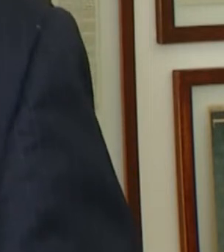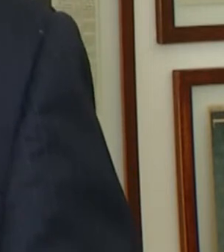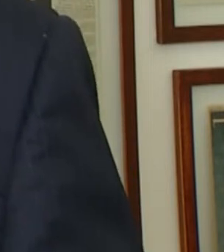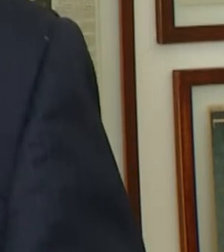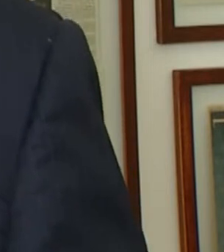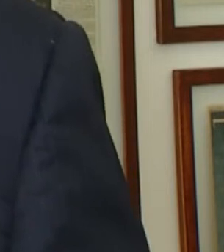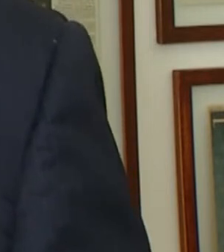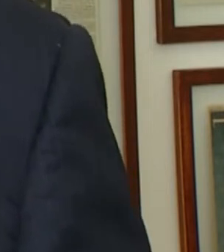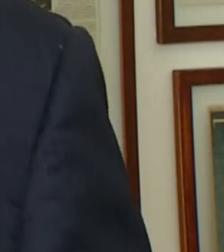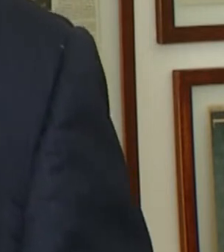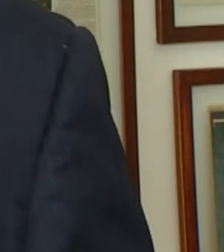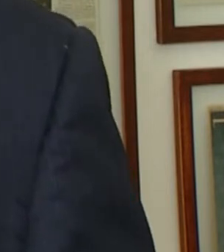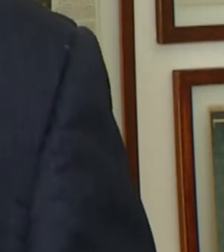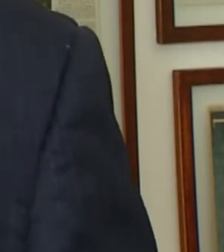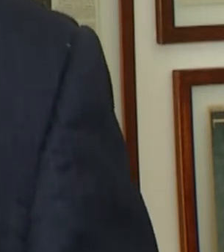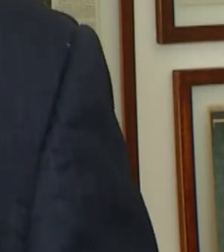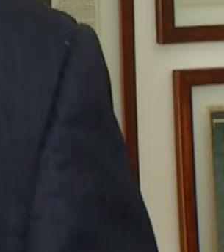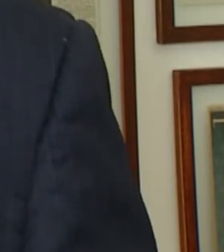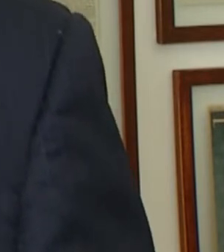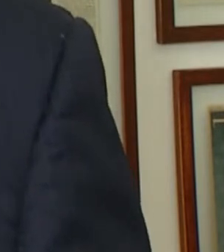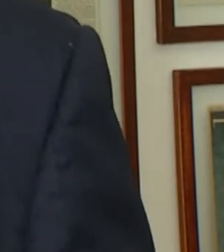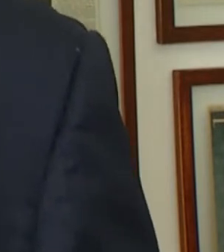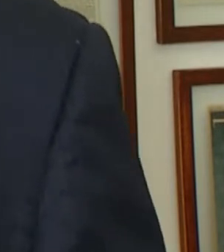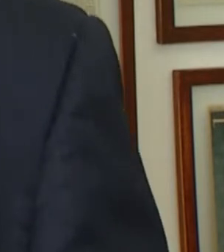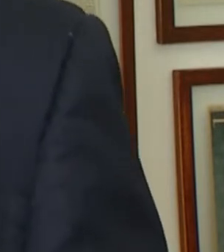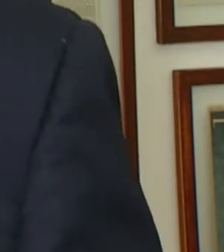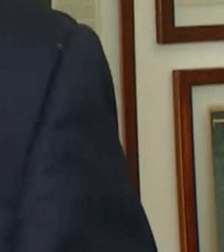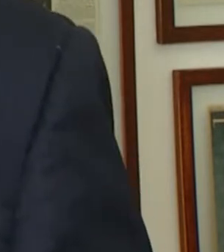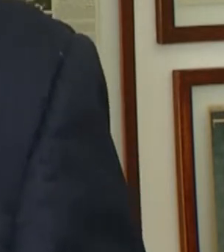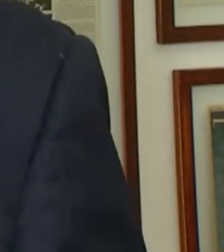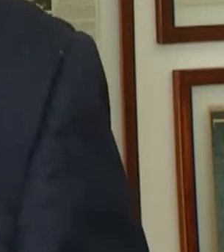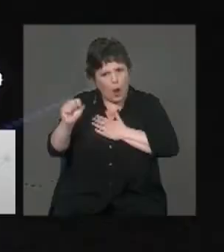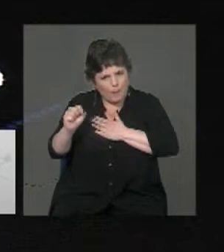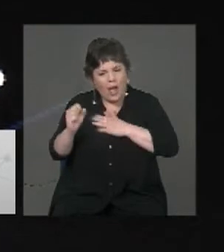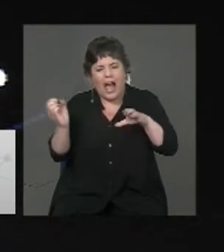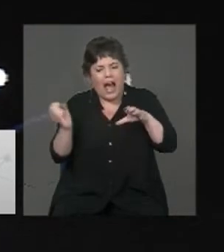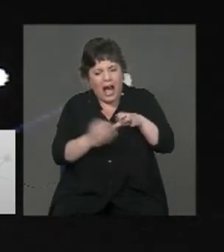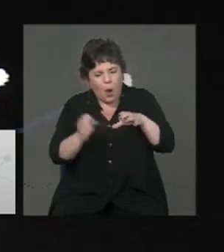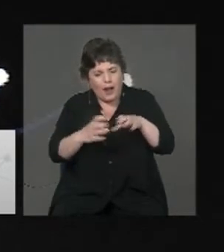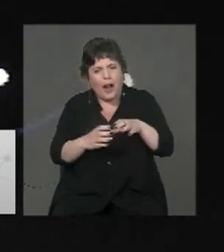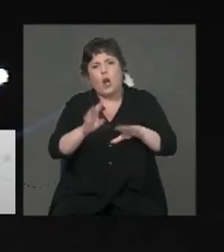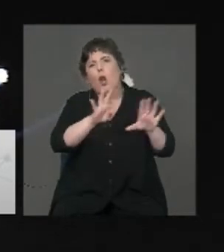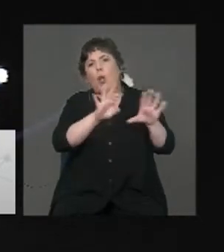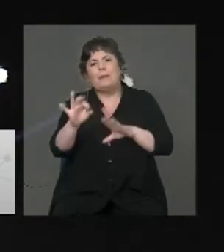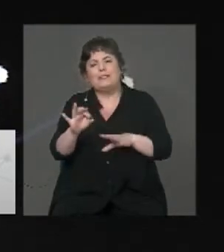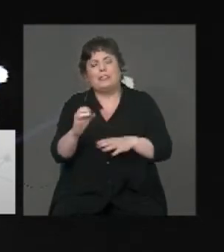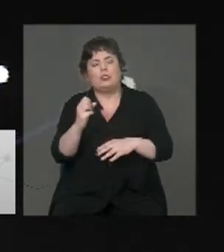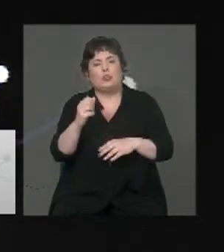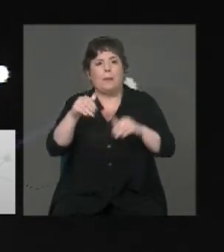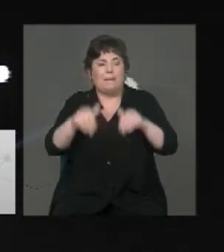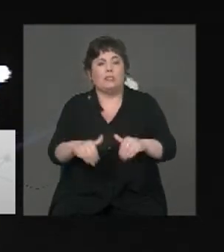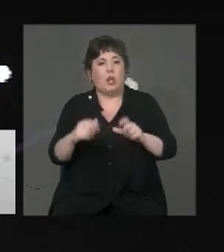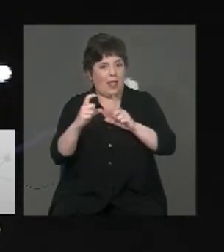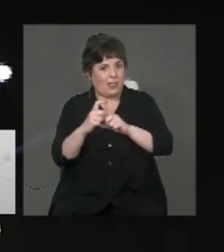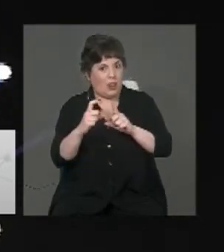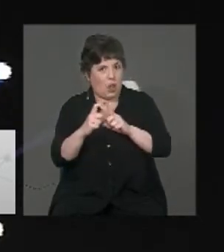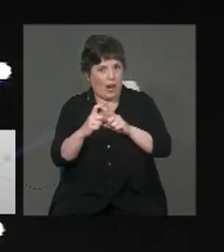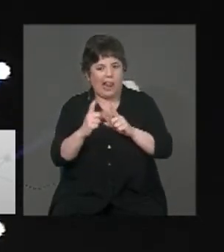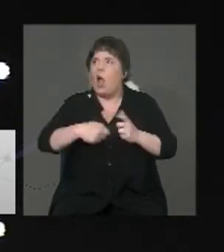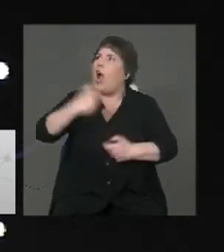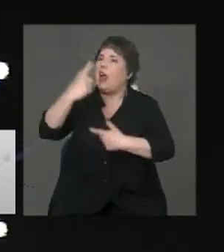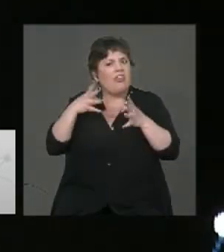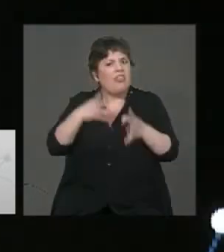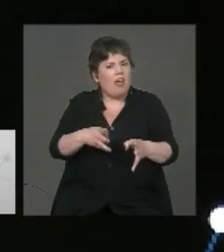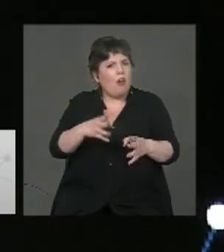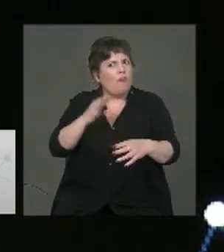más a la ofensiva, con el recurso de las preguntas. Hubiera esperado una actitud más proactiva y no